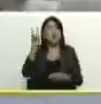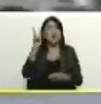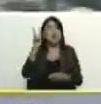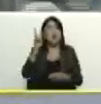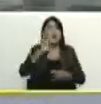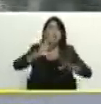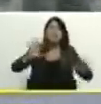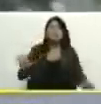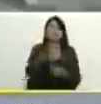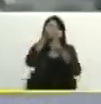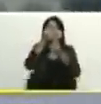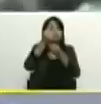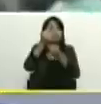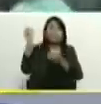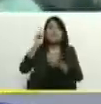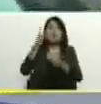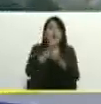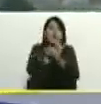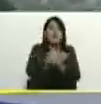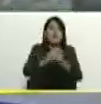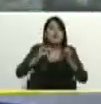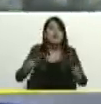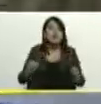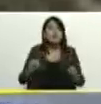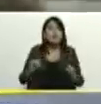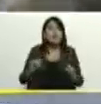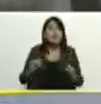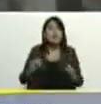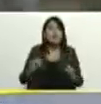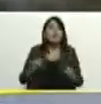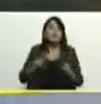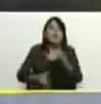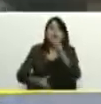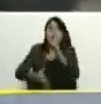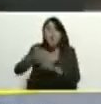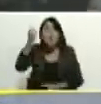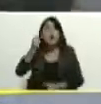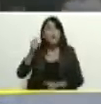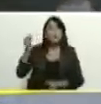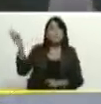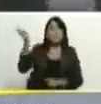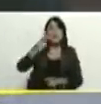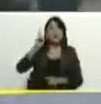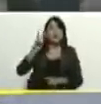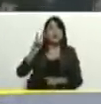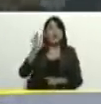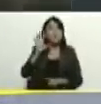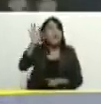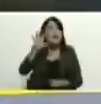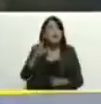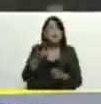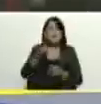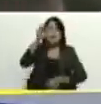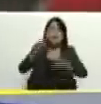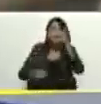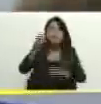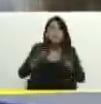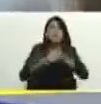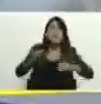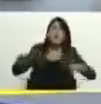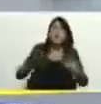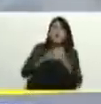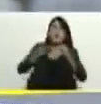rescatar la independencia nacional y para construir una patria de justicia, de igualdad, de felicidad